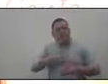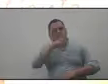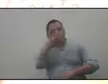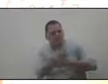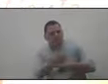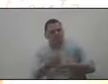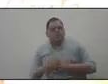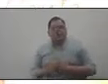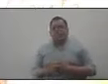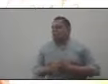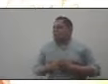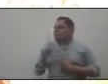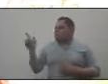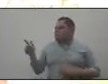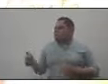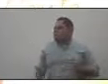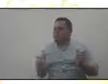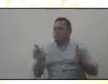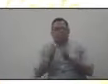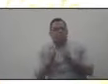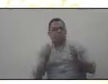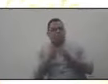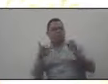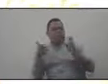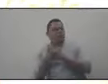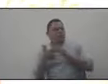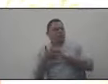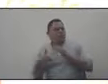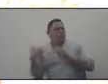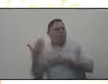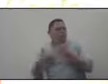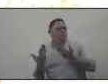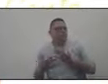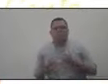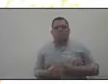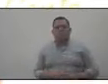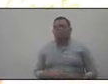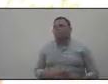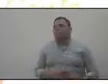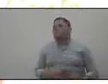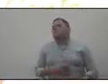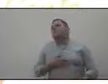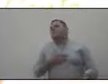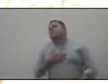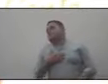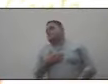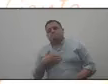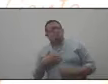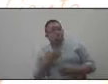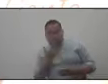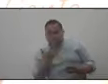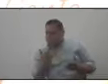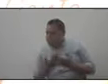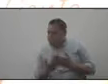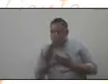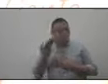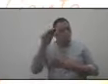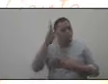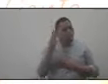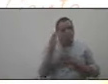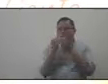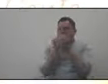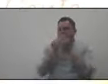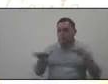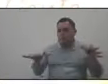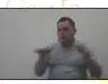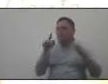directivos que estuvieron con usted en todo este proceso? No, pues darles muchas gracias, que Dios me los bendiga, que sigan